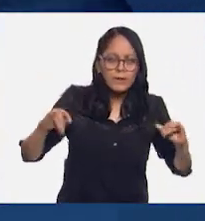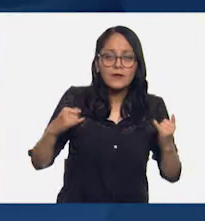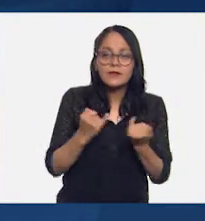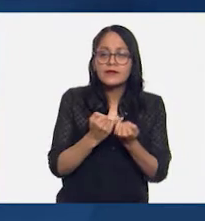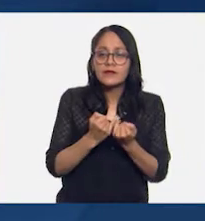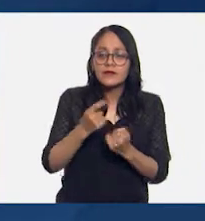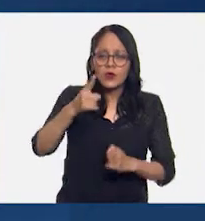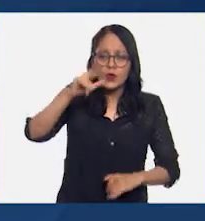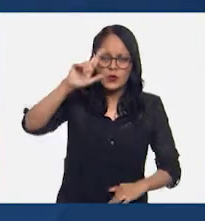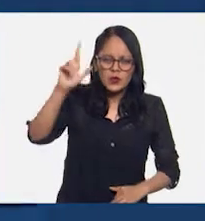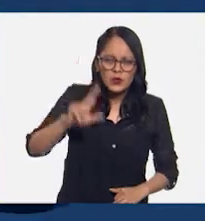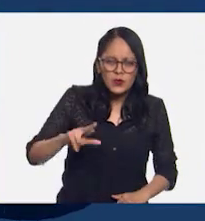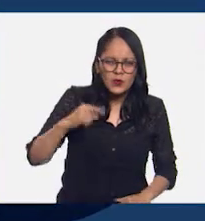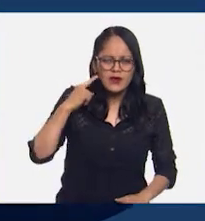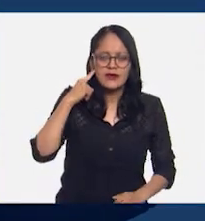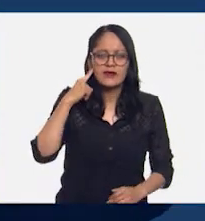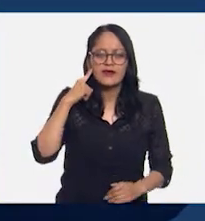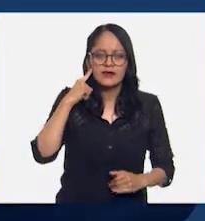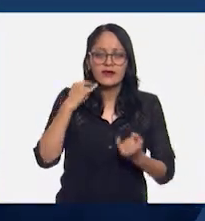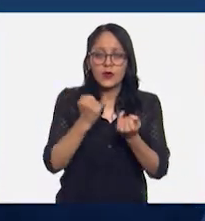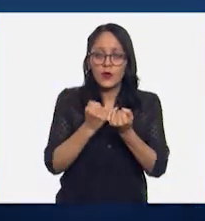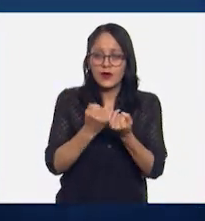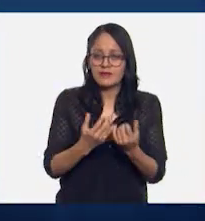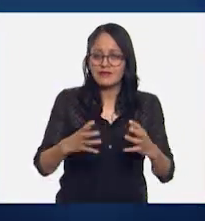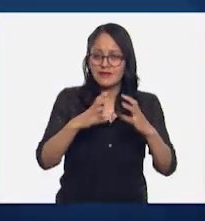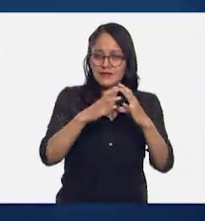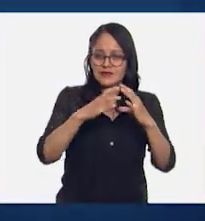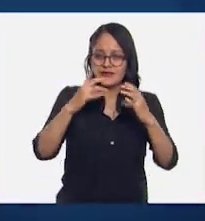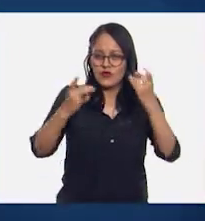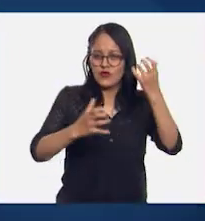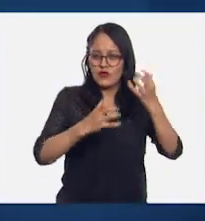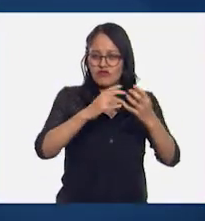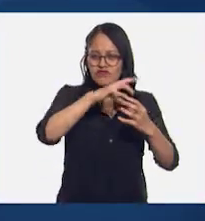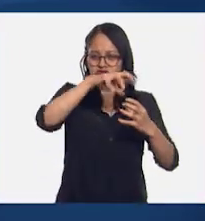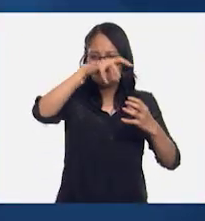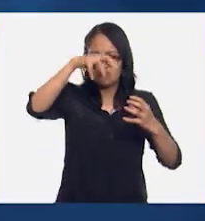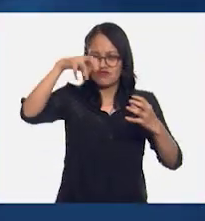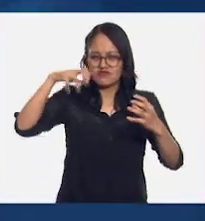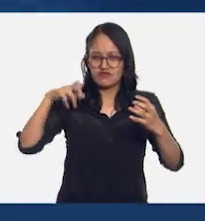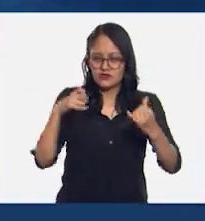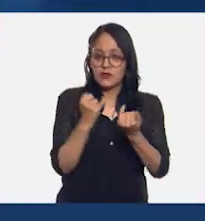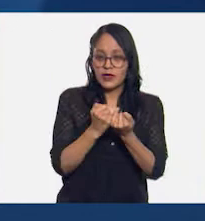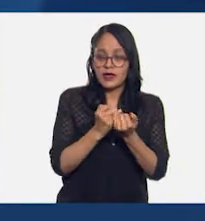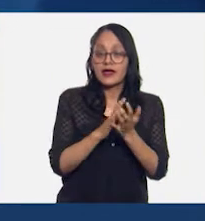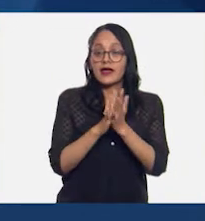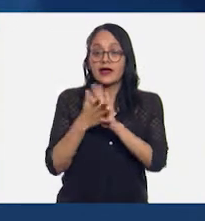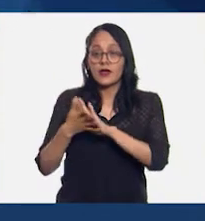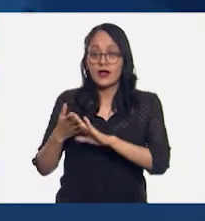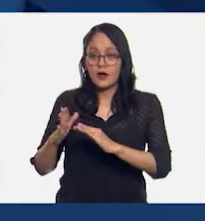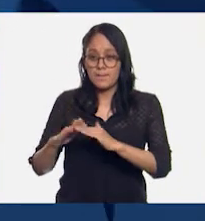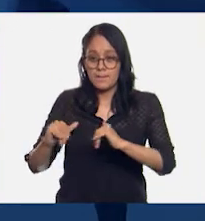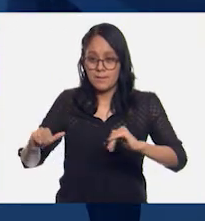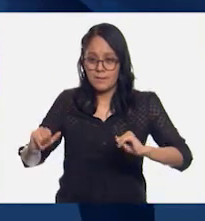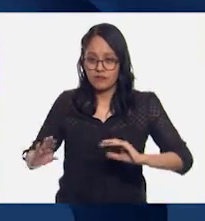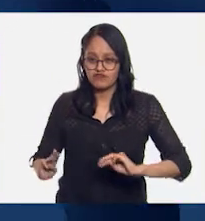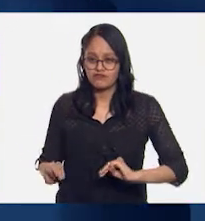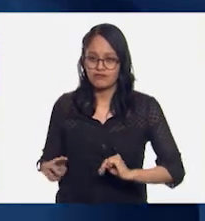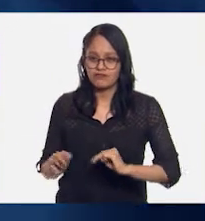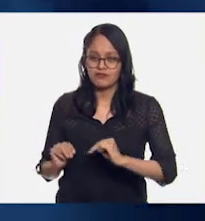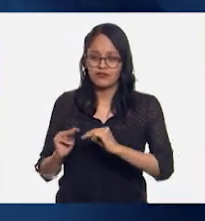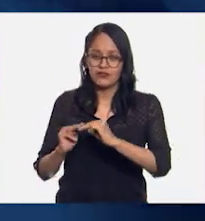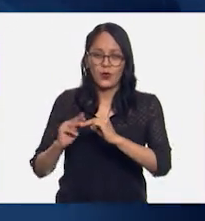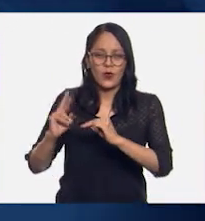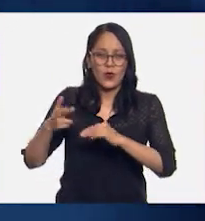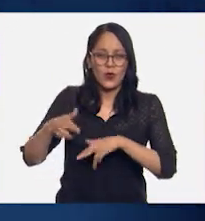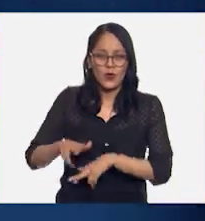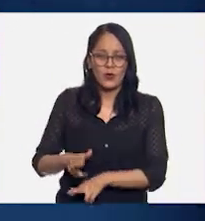largo trueno roto se encadena al peso del planeta y de la espuma. Surgen los ríos roncos del océano. Vibra veloz en su